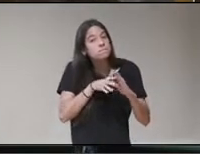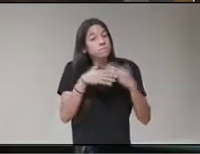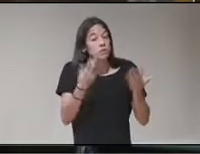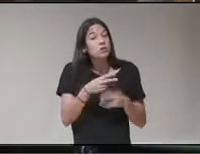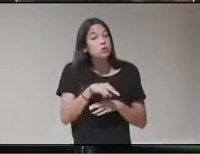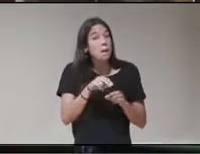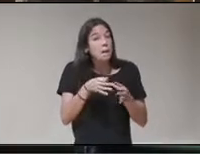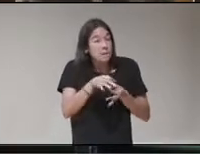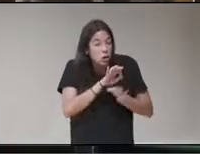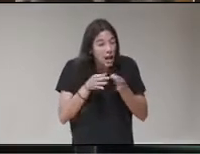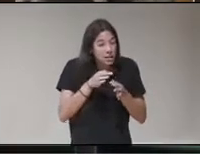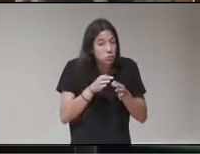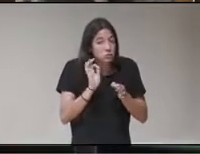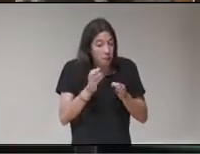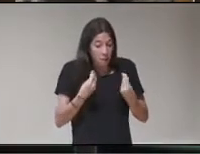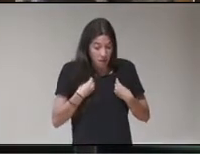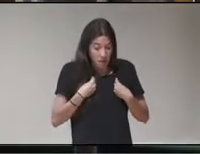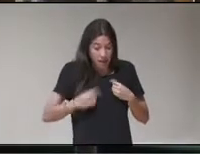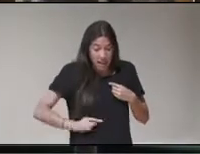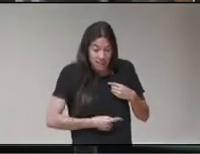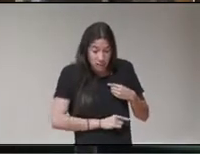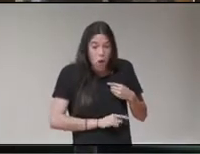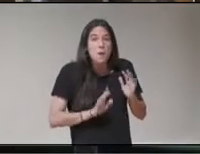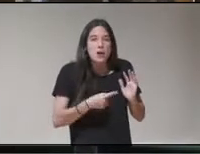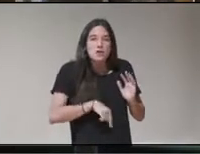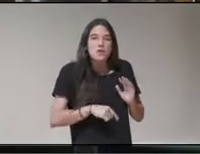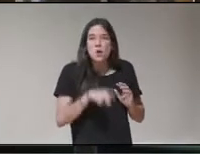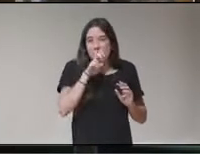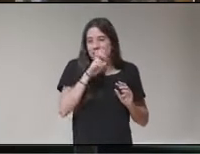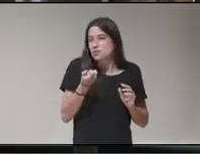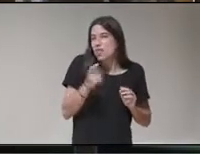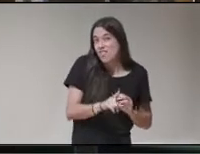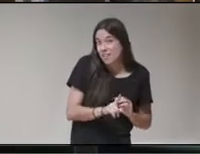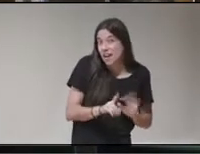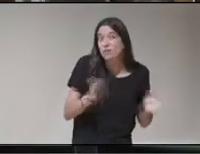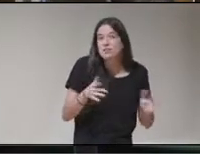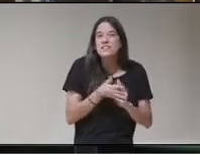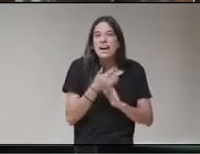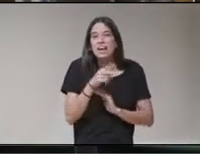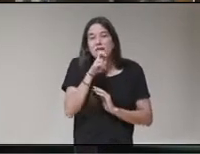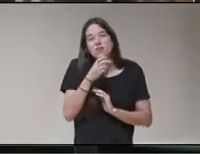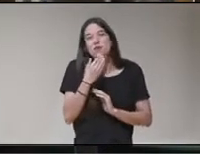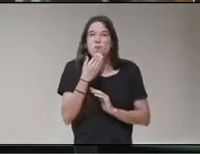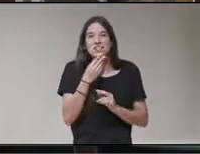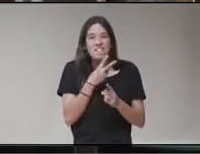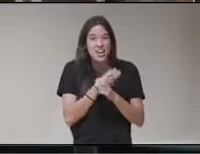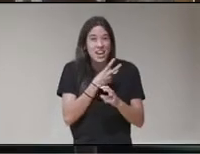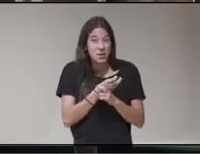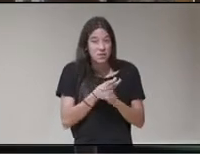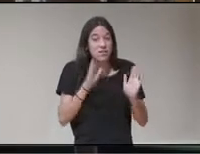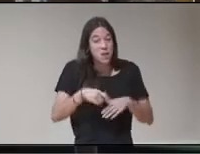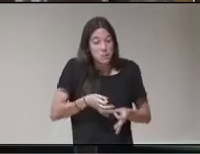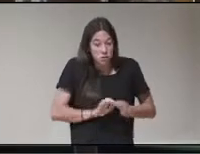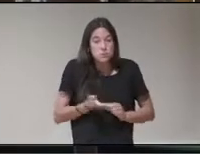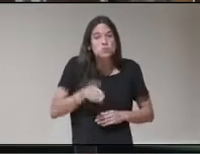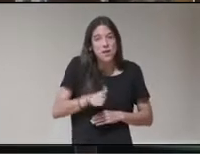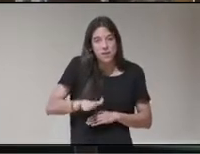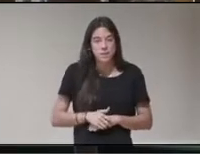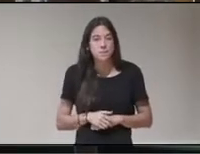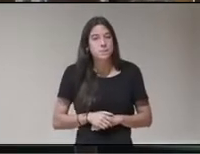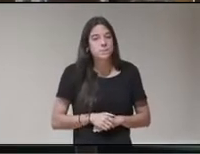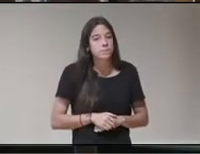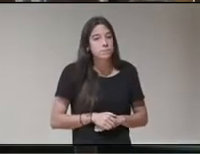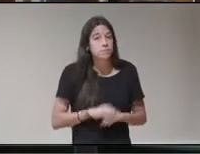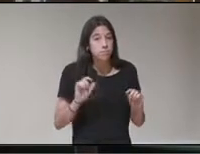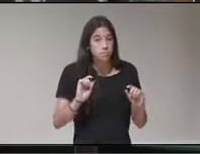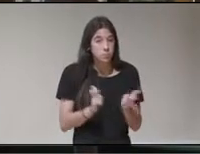el intestino son anaerobios estrictos, va a ser un veneno para esos microorganismos que se van a morir. Pero en